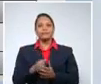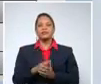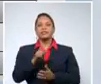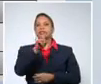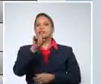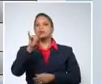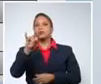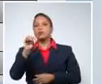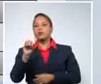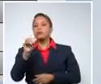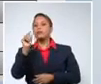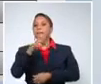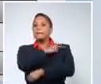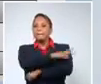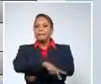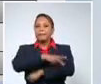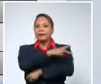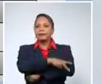los 29 territorios.